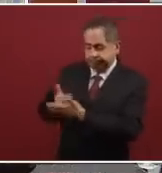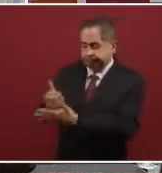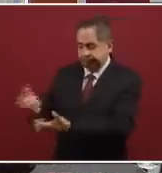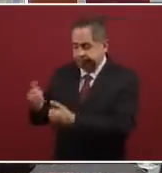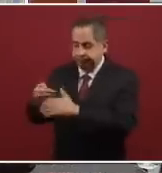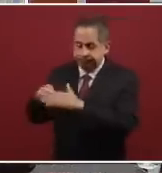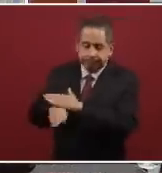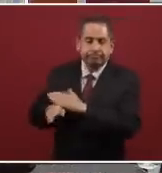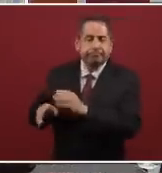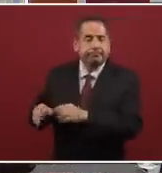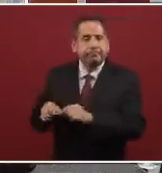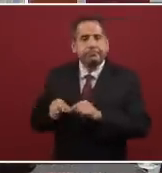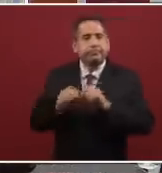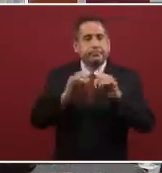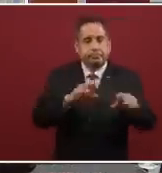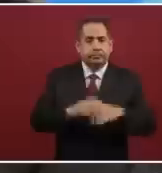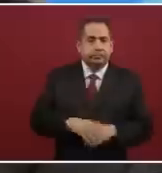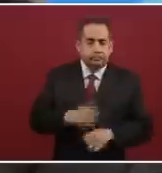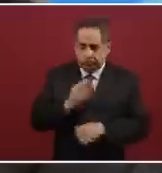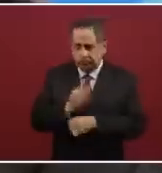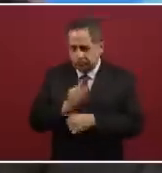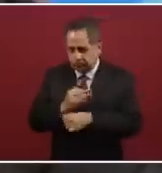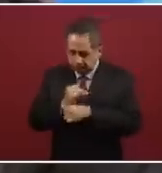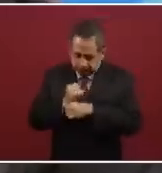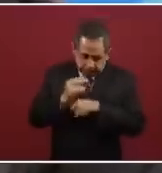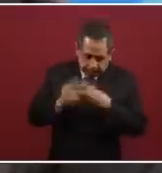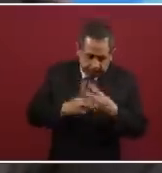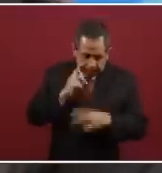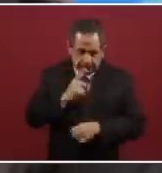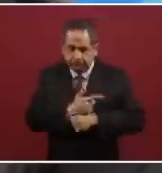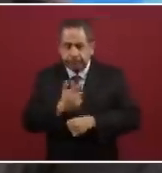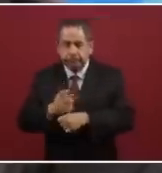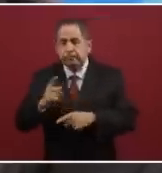exactamente quiénes están involucrados y cómo funciona.